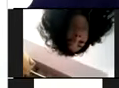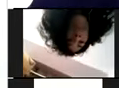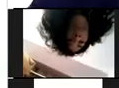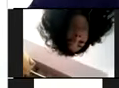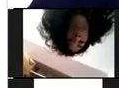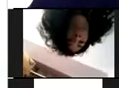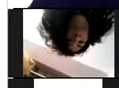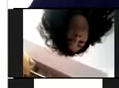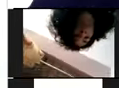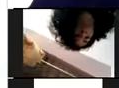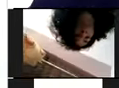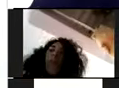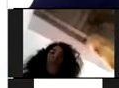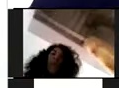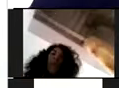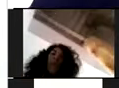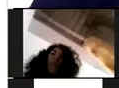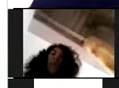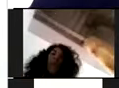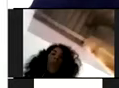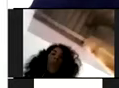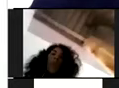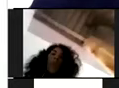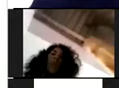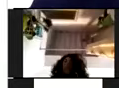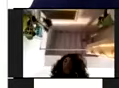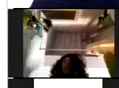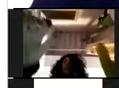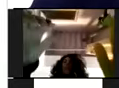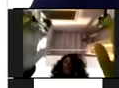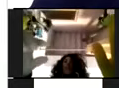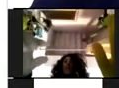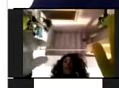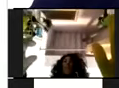la próxima. Que Nos estén bien. vemos. Nos vemos. Chao, Rosarito. Estamos en contacto